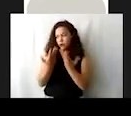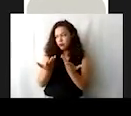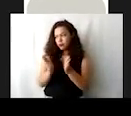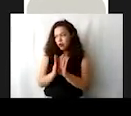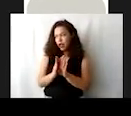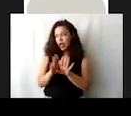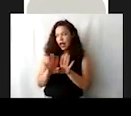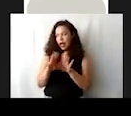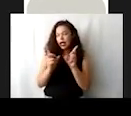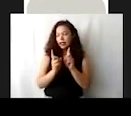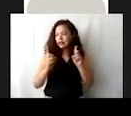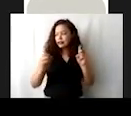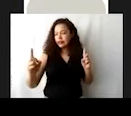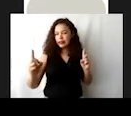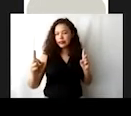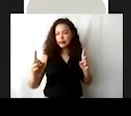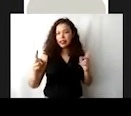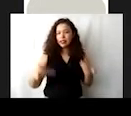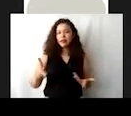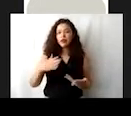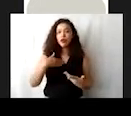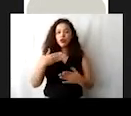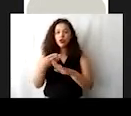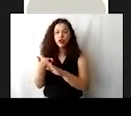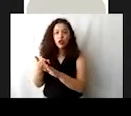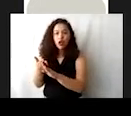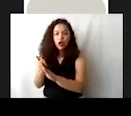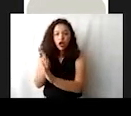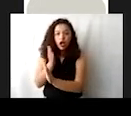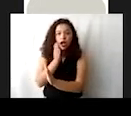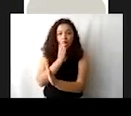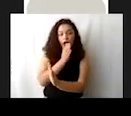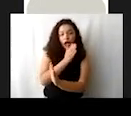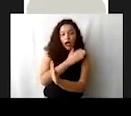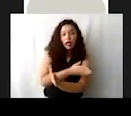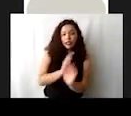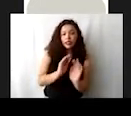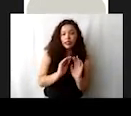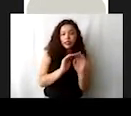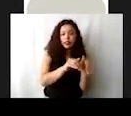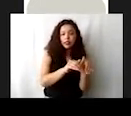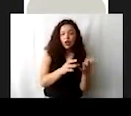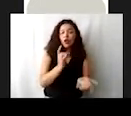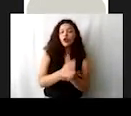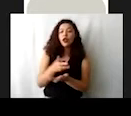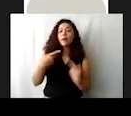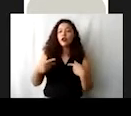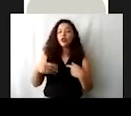remota, pero sí puedo hacer una preinscripción. Solamente en el caso de las personas físicas sí me puedo hacer